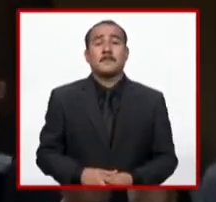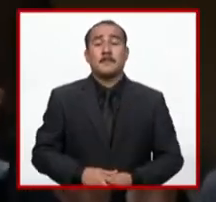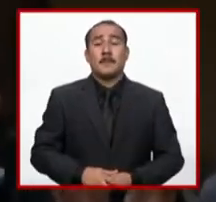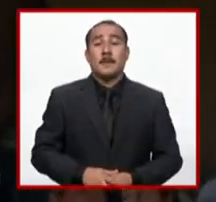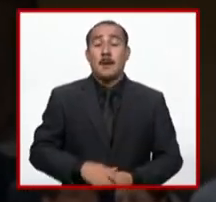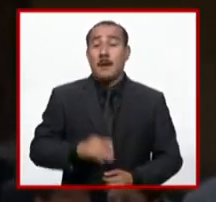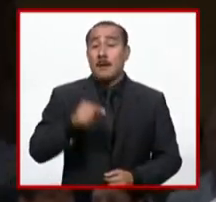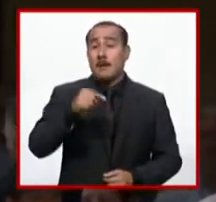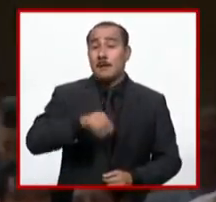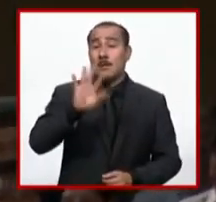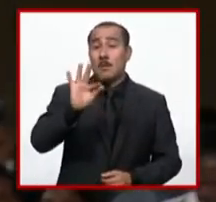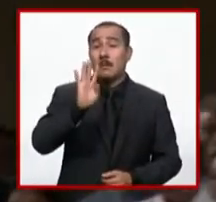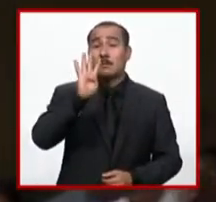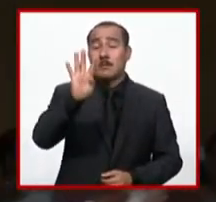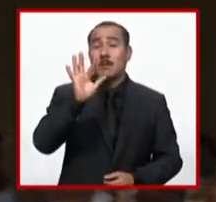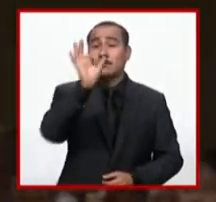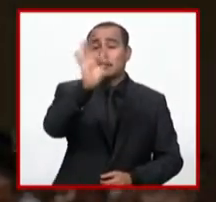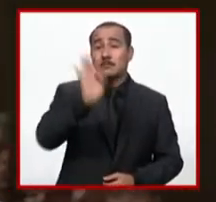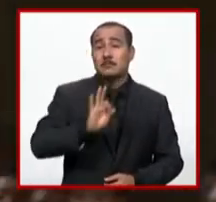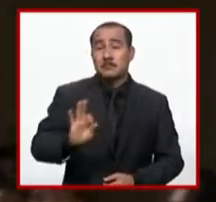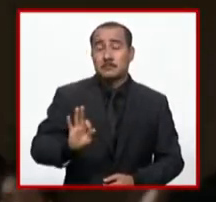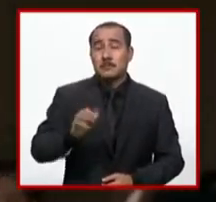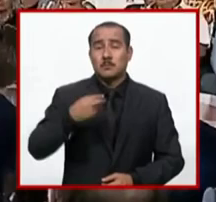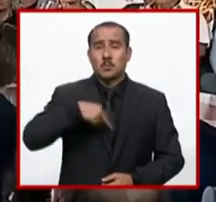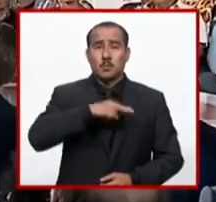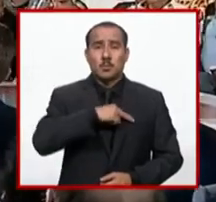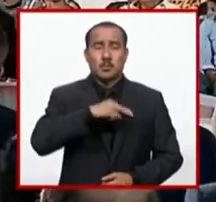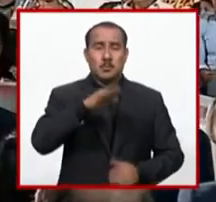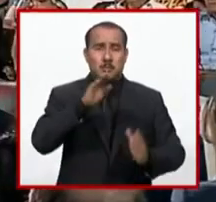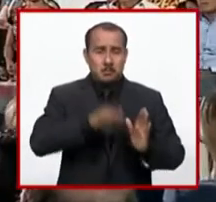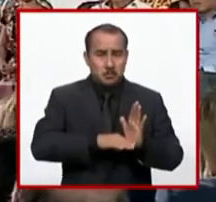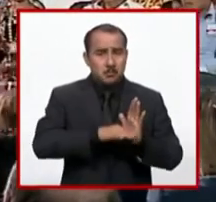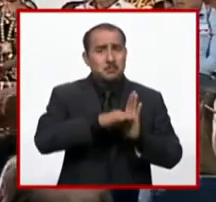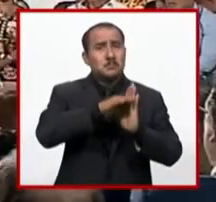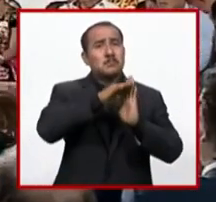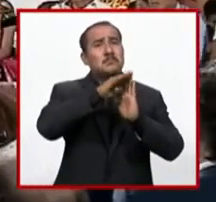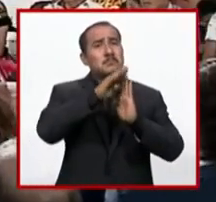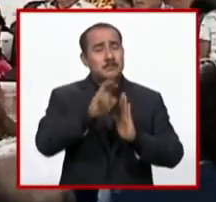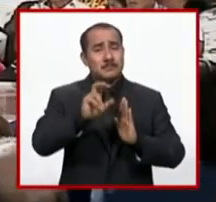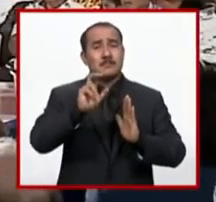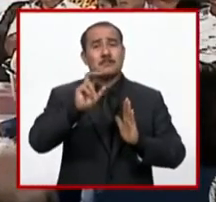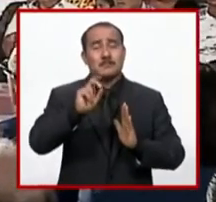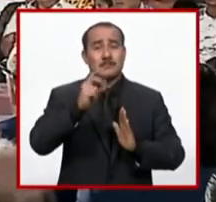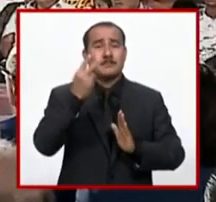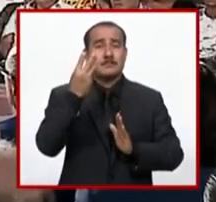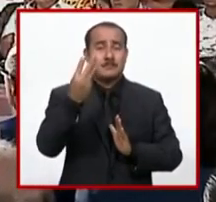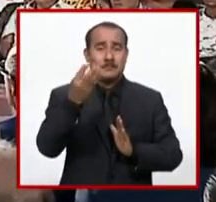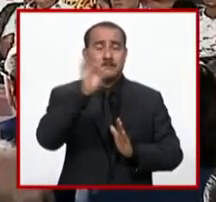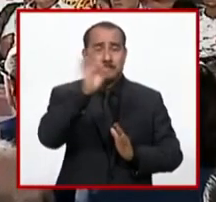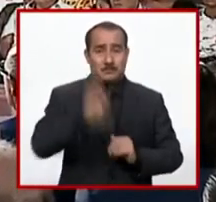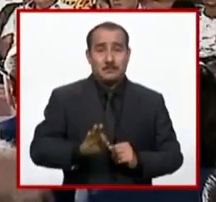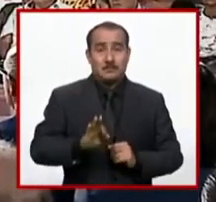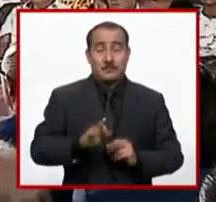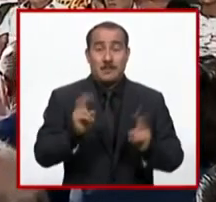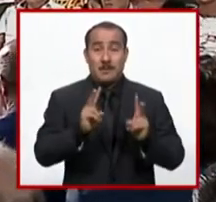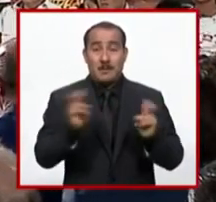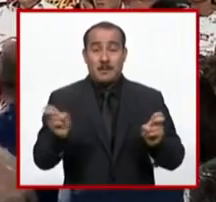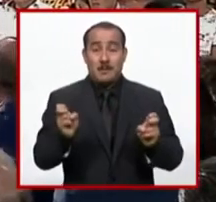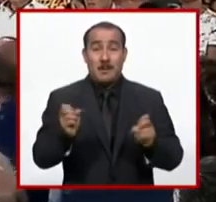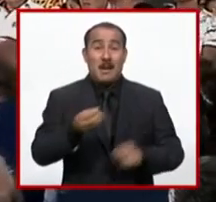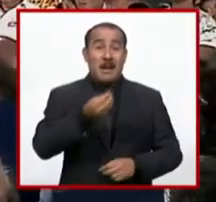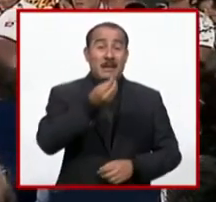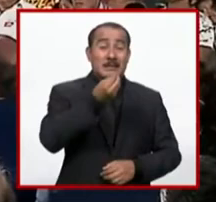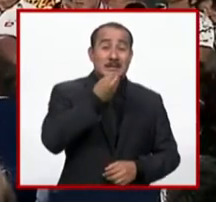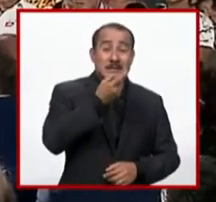pide 44% y hemos avanzado con 37%. En el tema de desnutrición